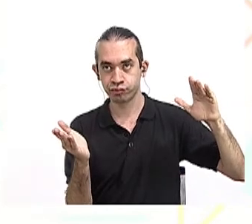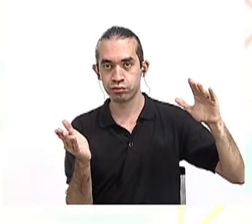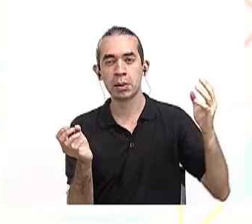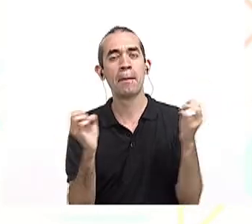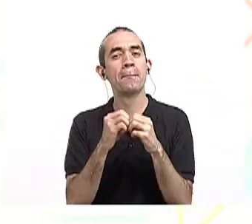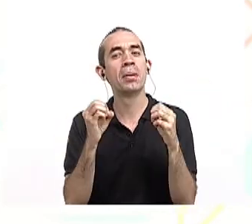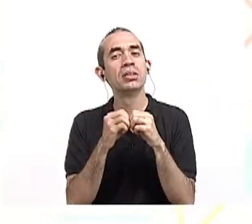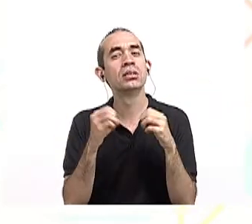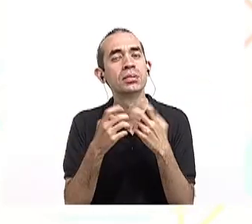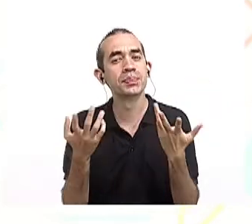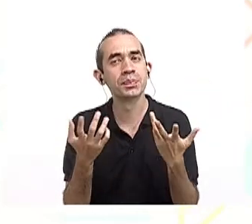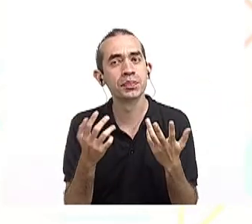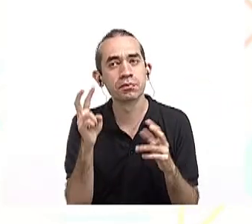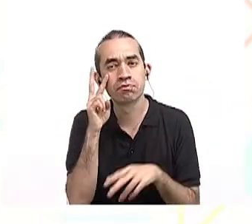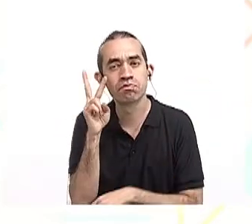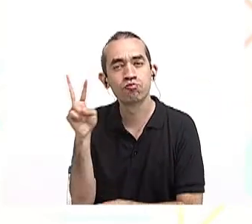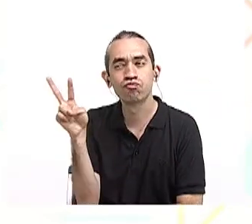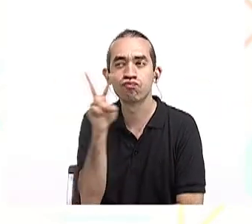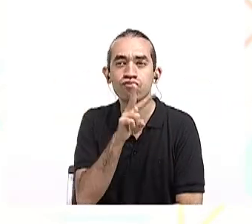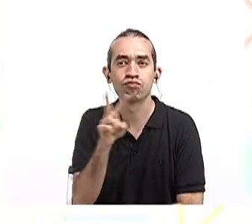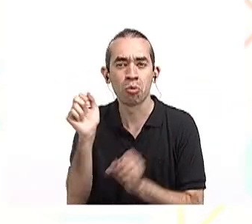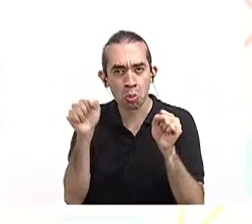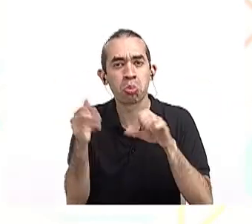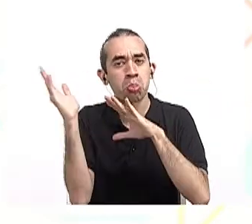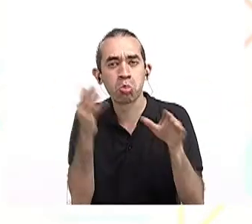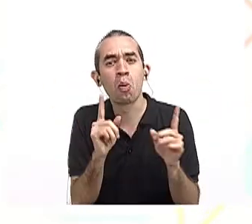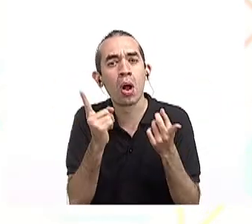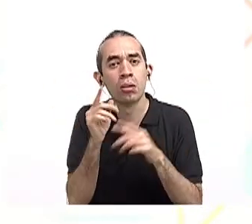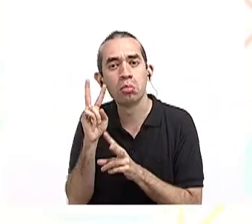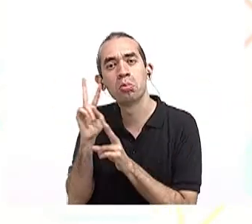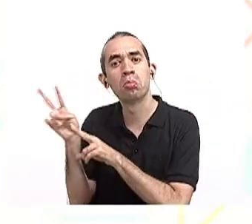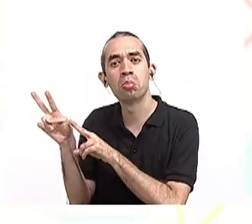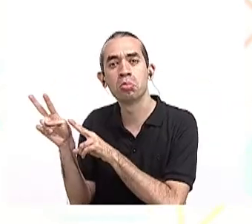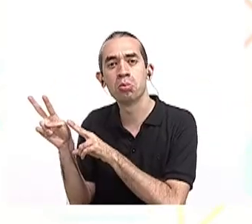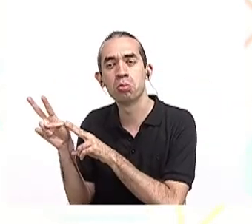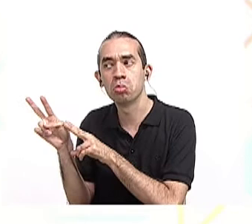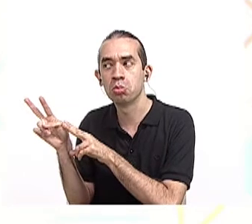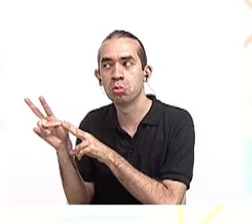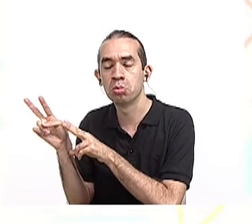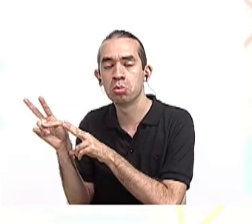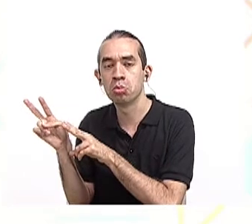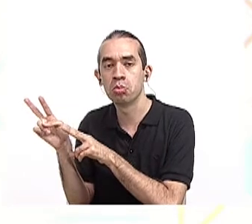otros factores observan ustedes ahí que podríamos cancelar?